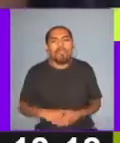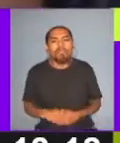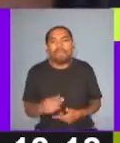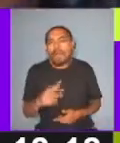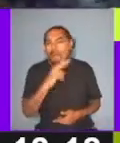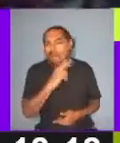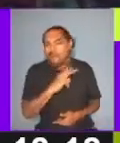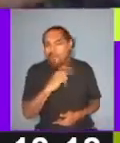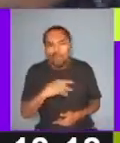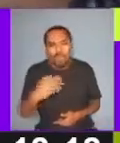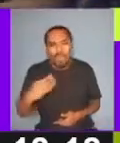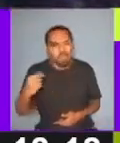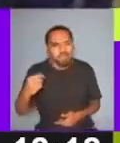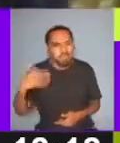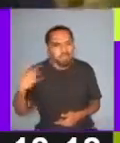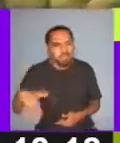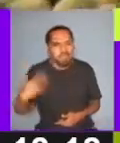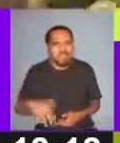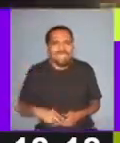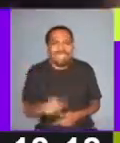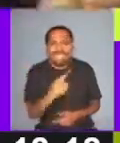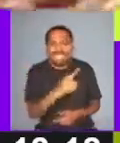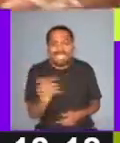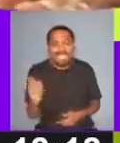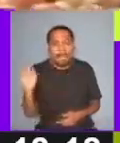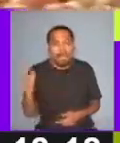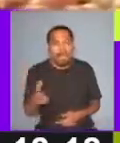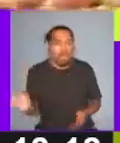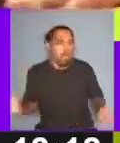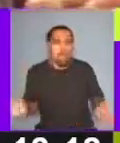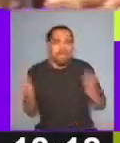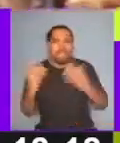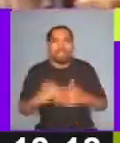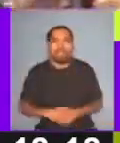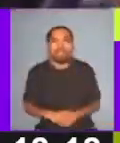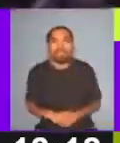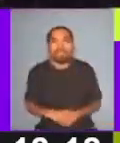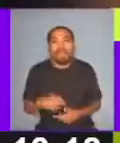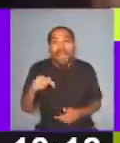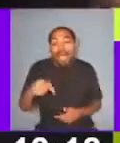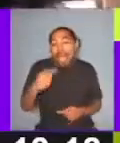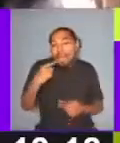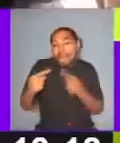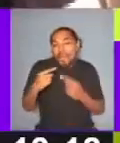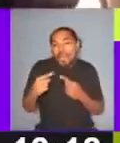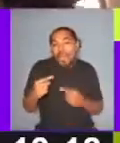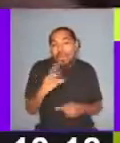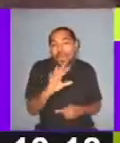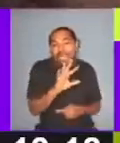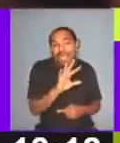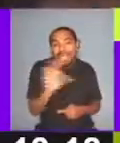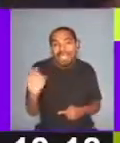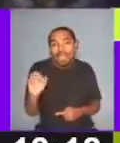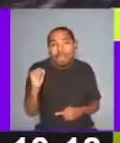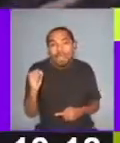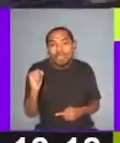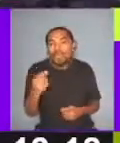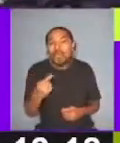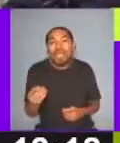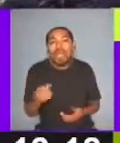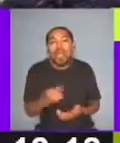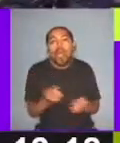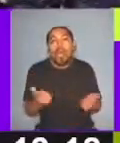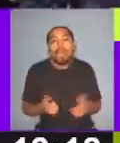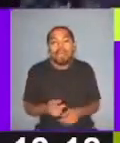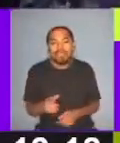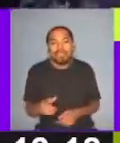fue al 100% recién por ejemplo le preguntábamos a la vendedora qué hay por 500 pesos los limones es